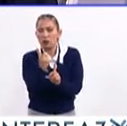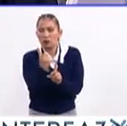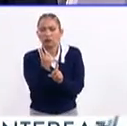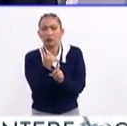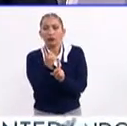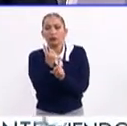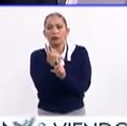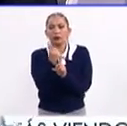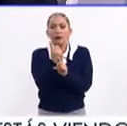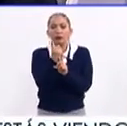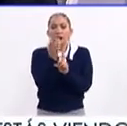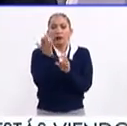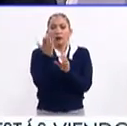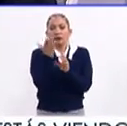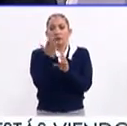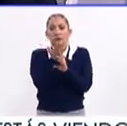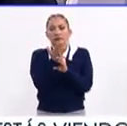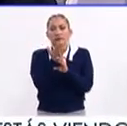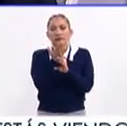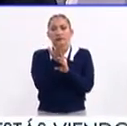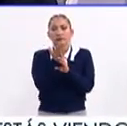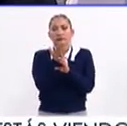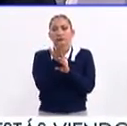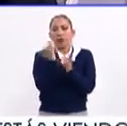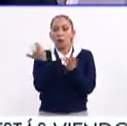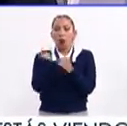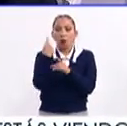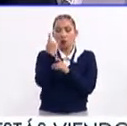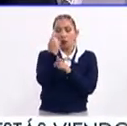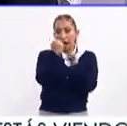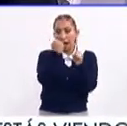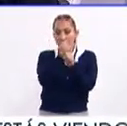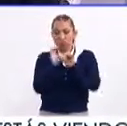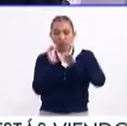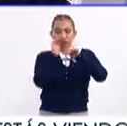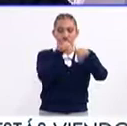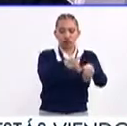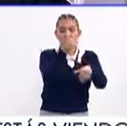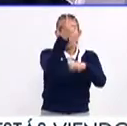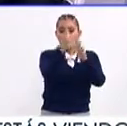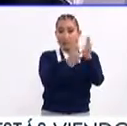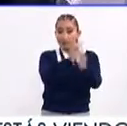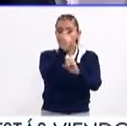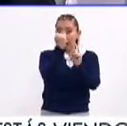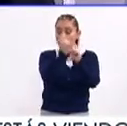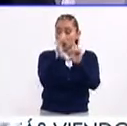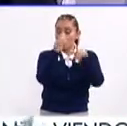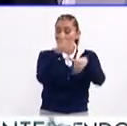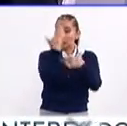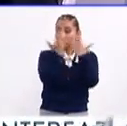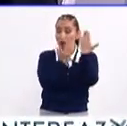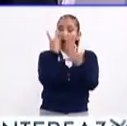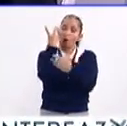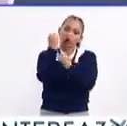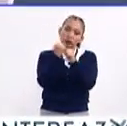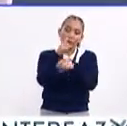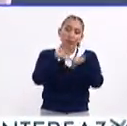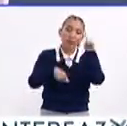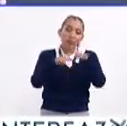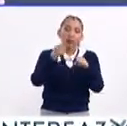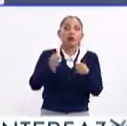un momento de admisión al año. Uno. Sí. O cada dos años,